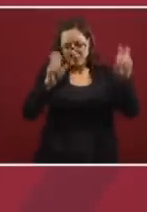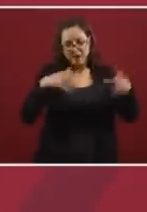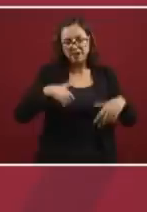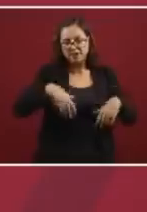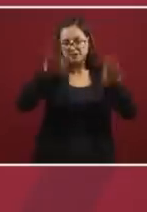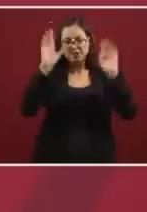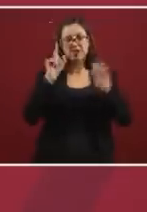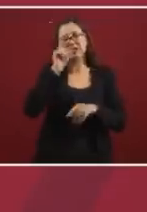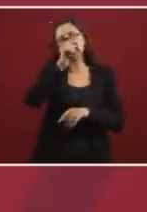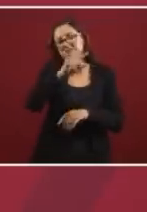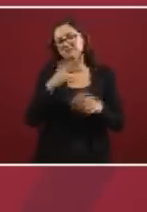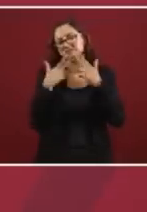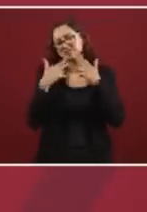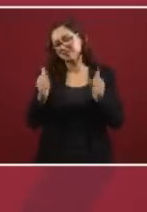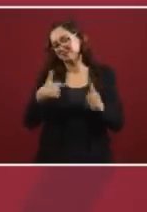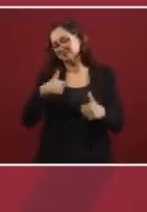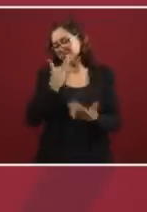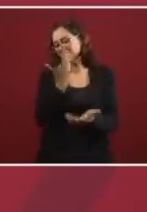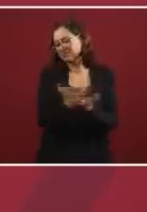allá por palenque